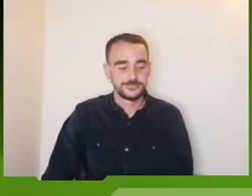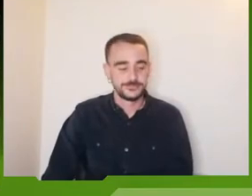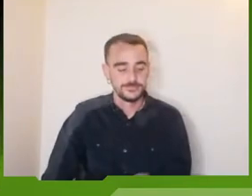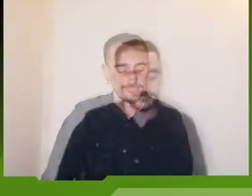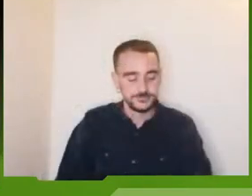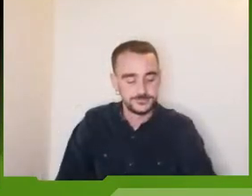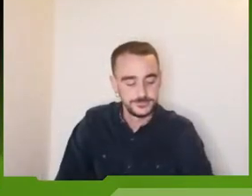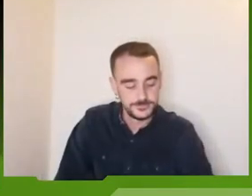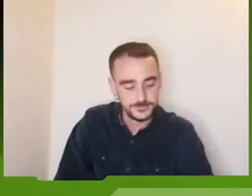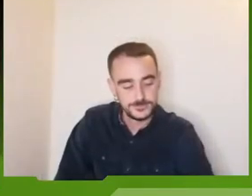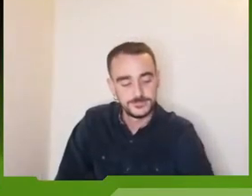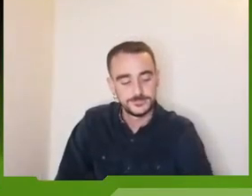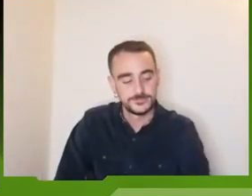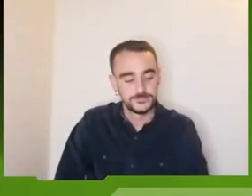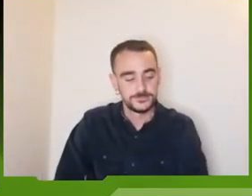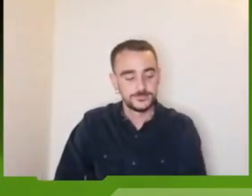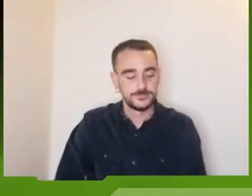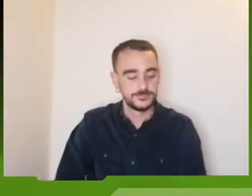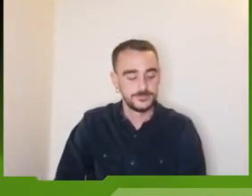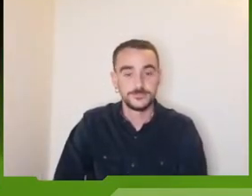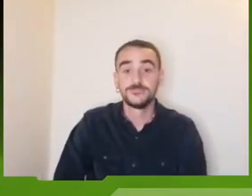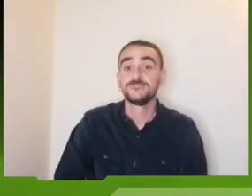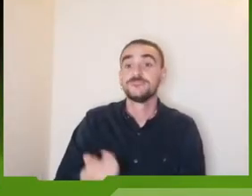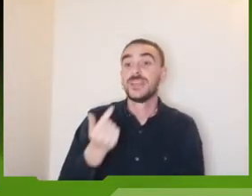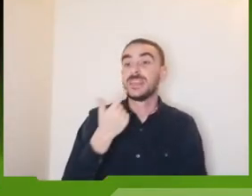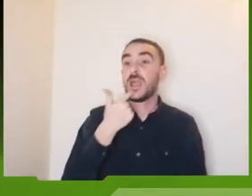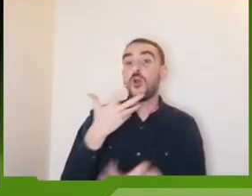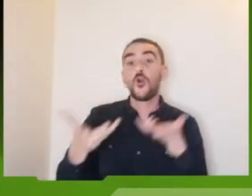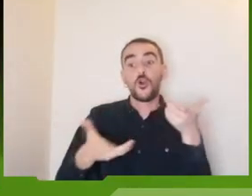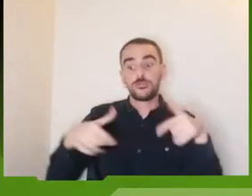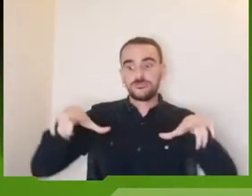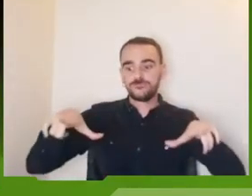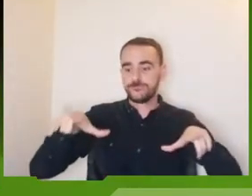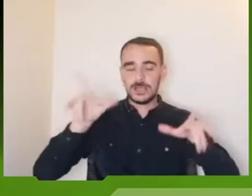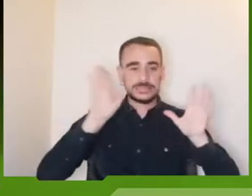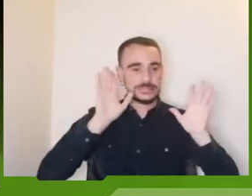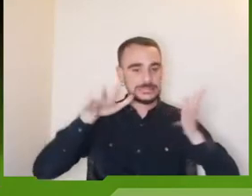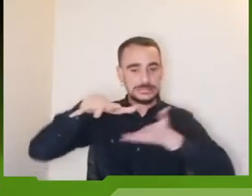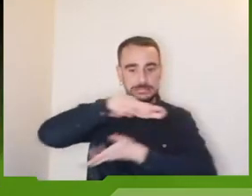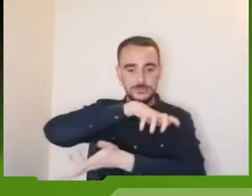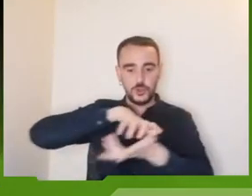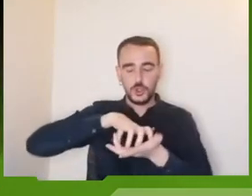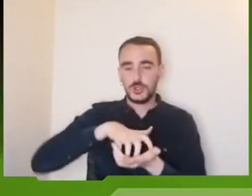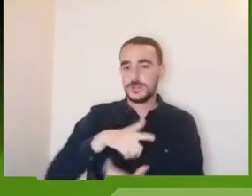Es que no me gusta nada ver la cocina desordenada, lo siento.